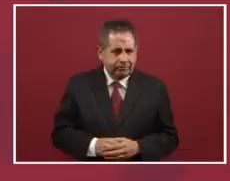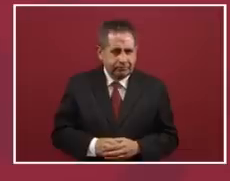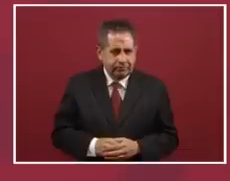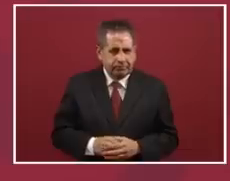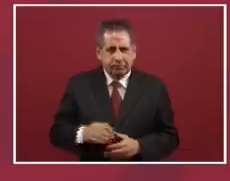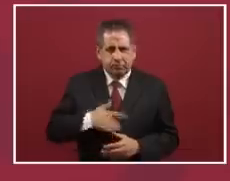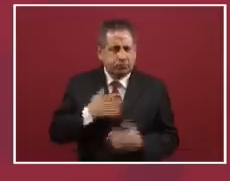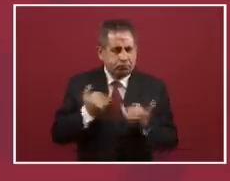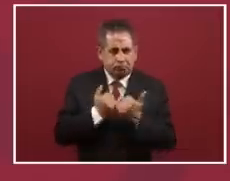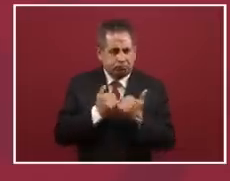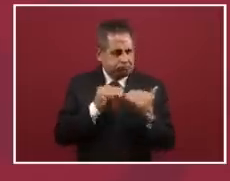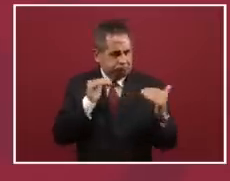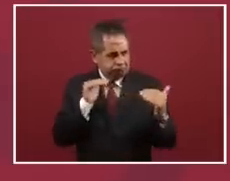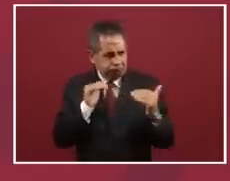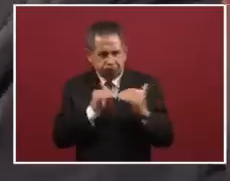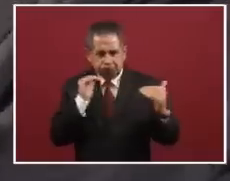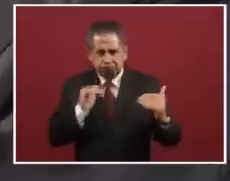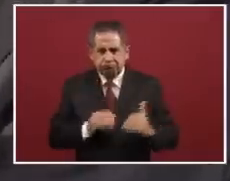salimos